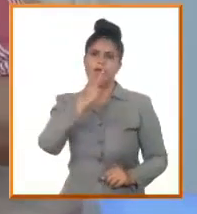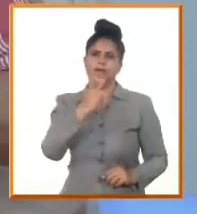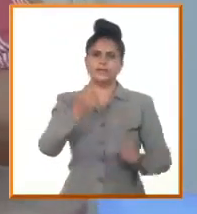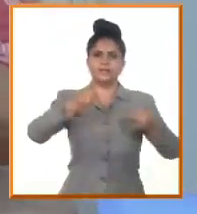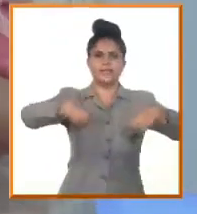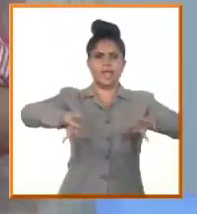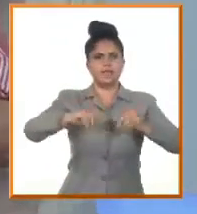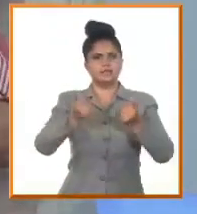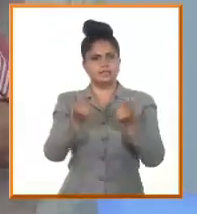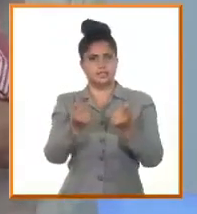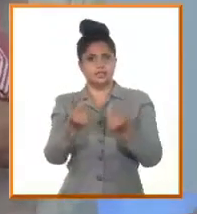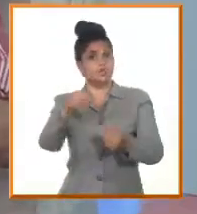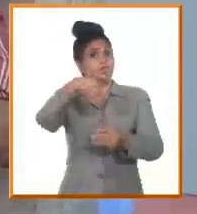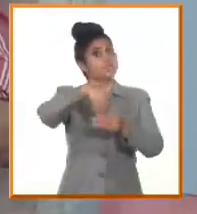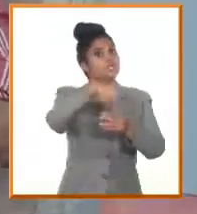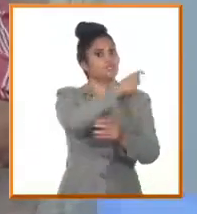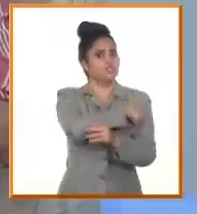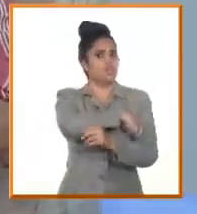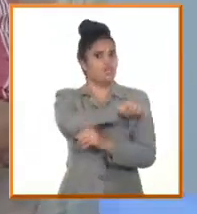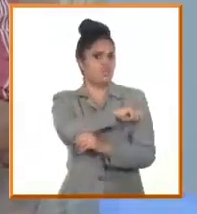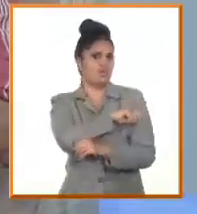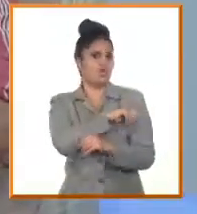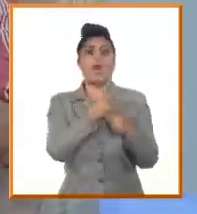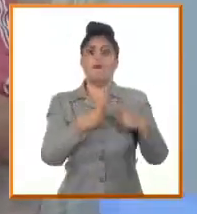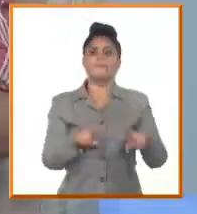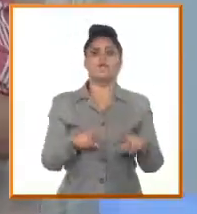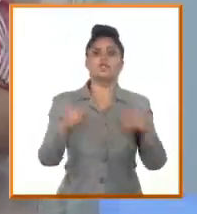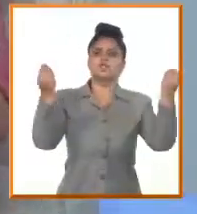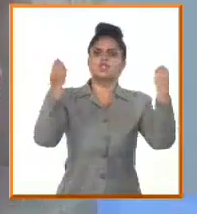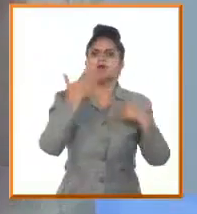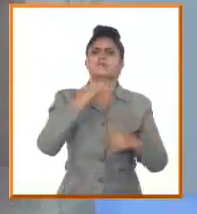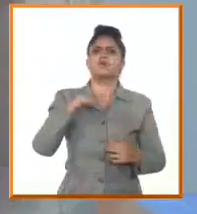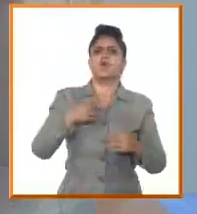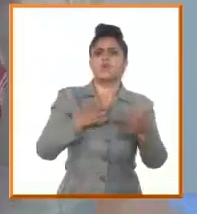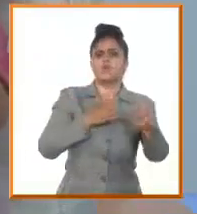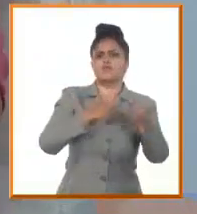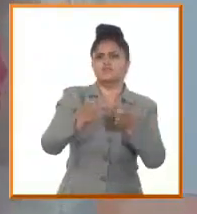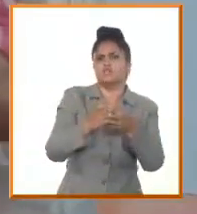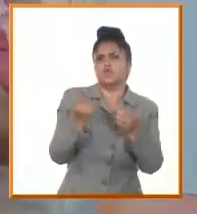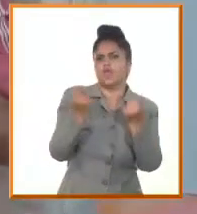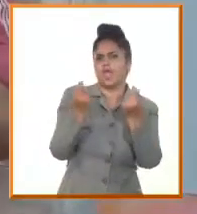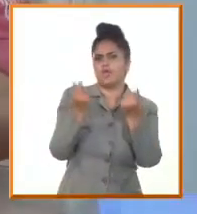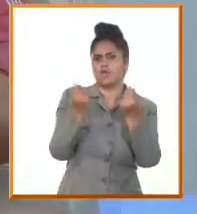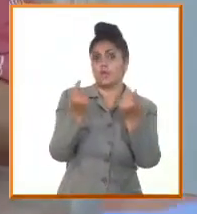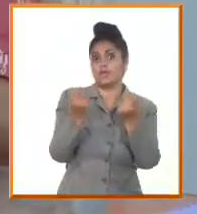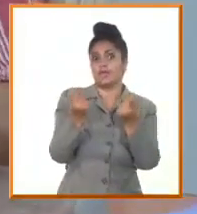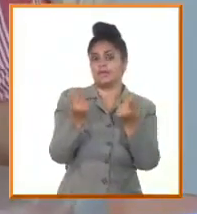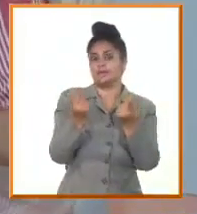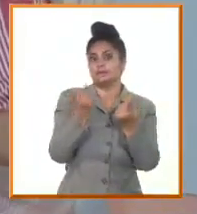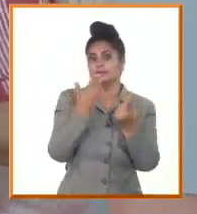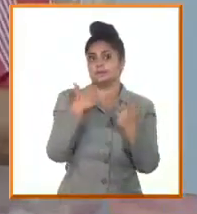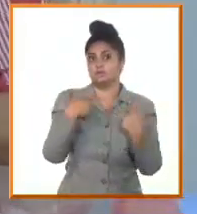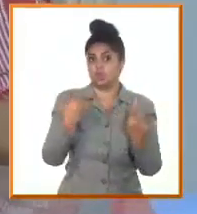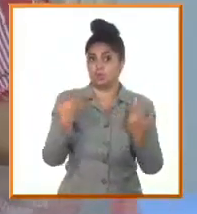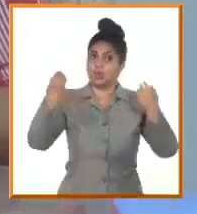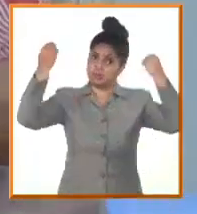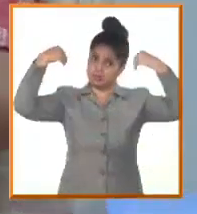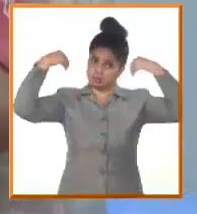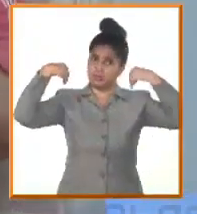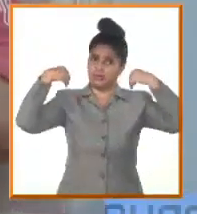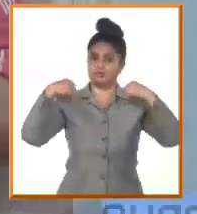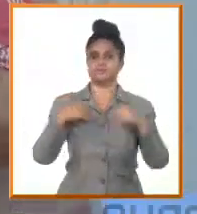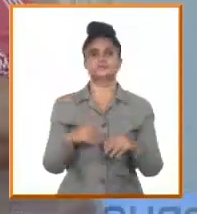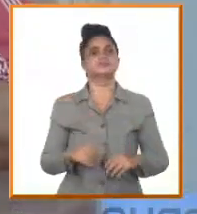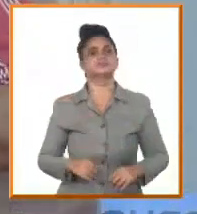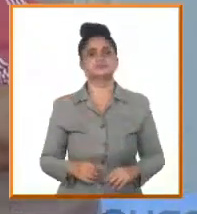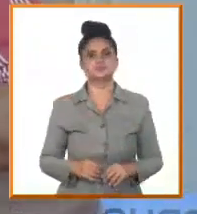de cómo funciona esa microeconomía si la empresa Estatal su gestión etcétera Pero no cómo funciona esa microeconomía entonces la